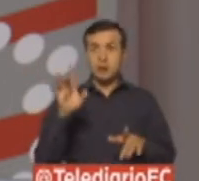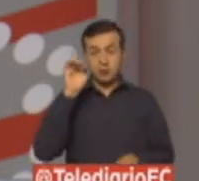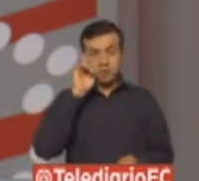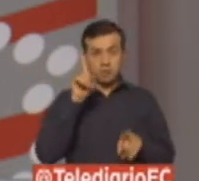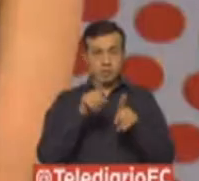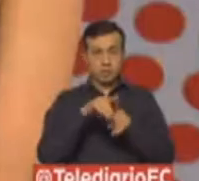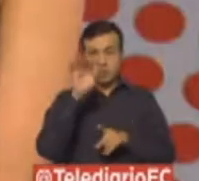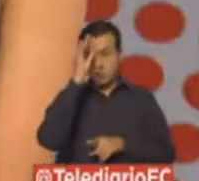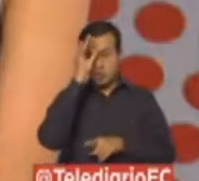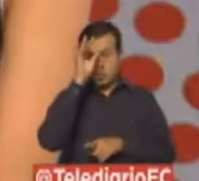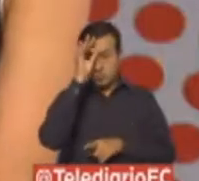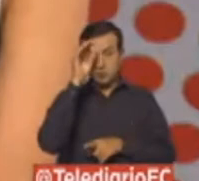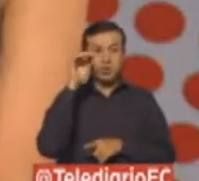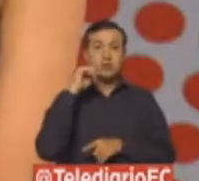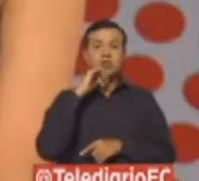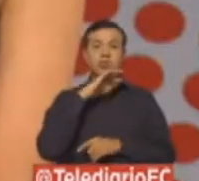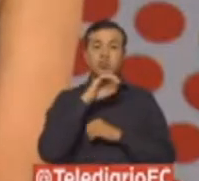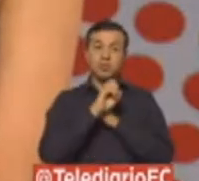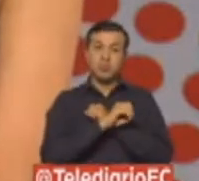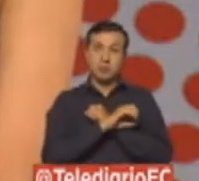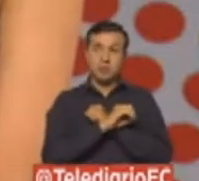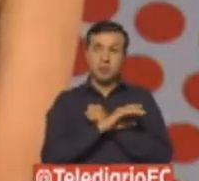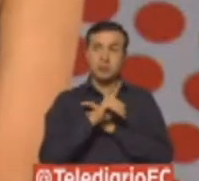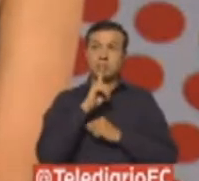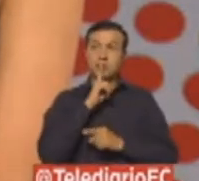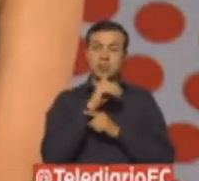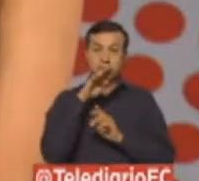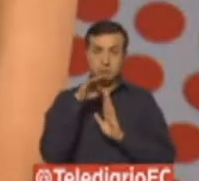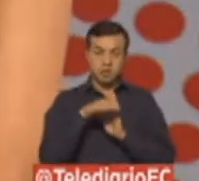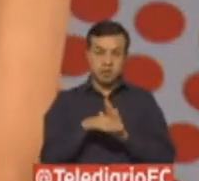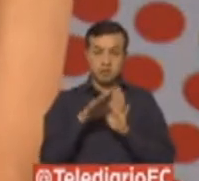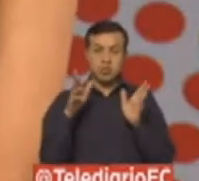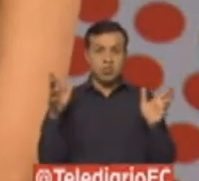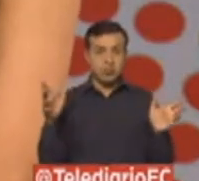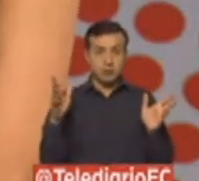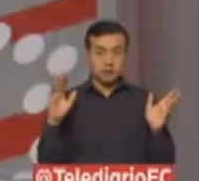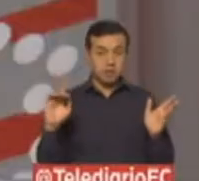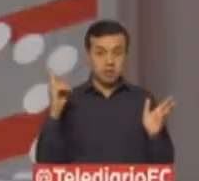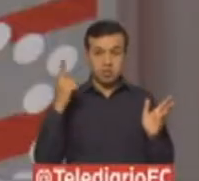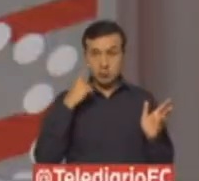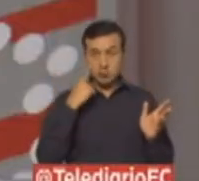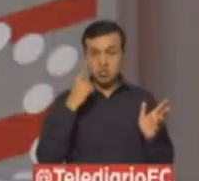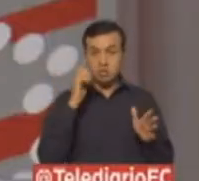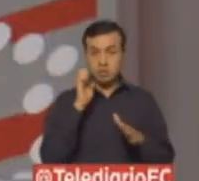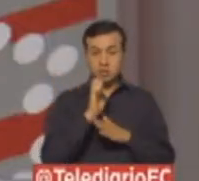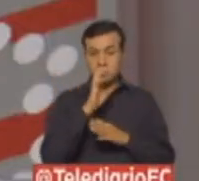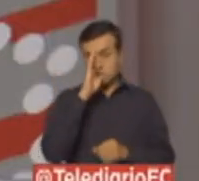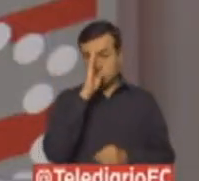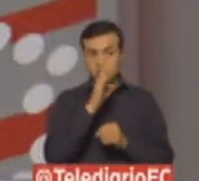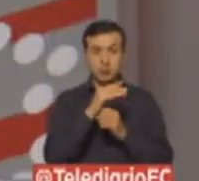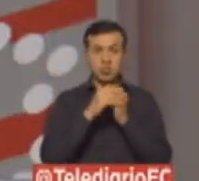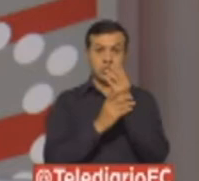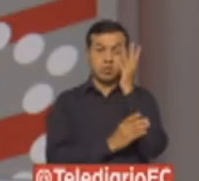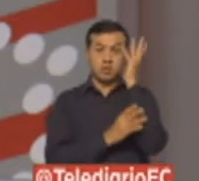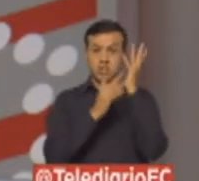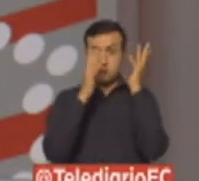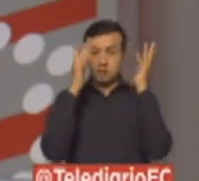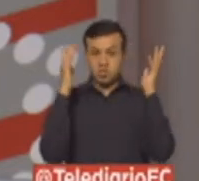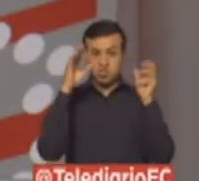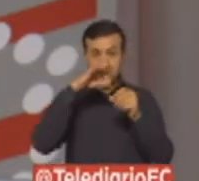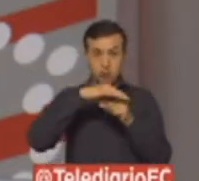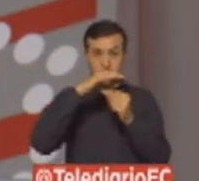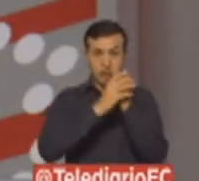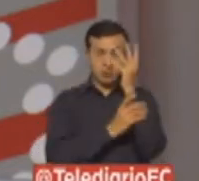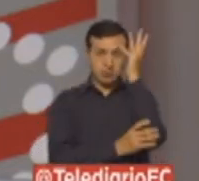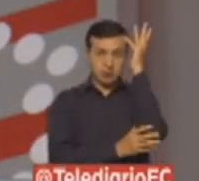acuerdos para reducir las emisiones de gases de efecto invernadero de ecuador- reforestación por ejemplo dar